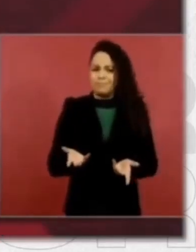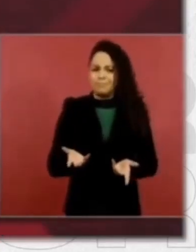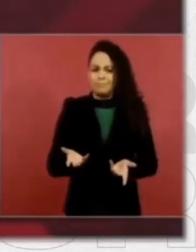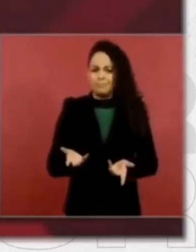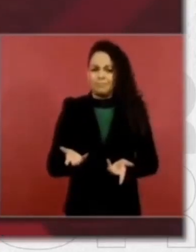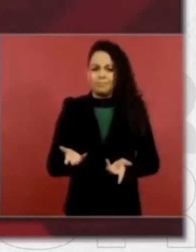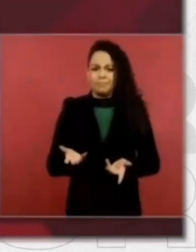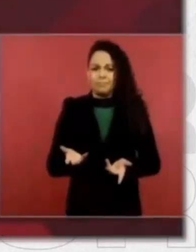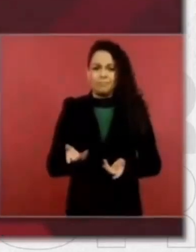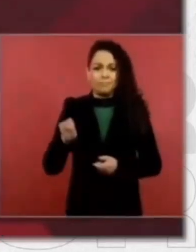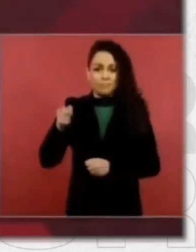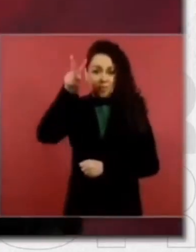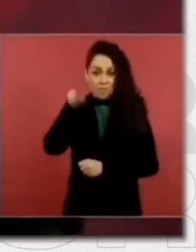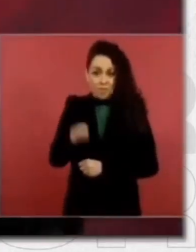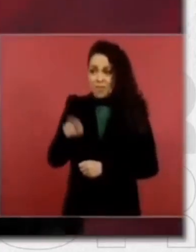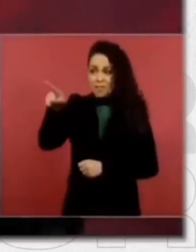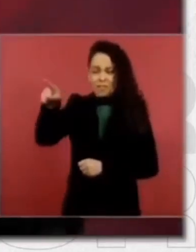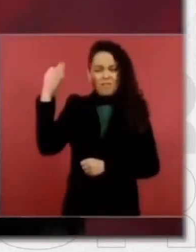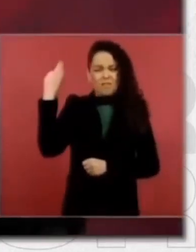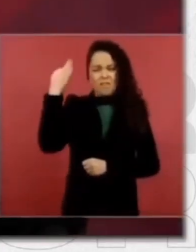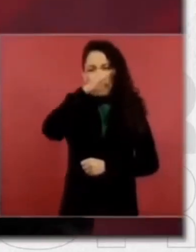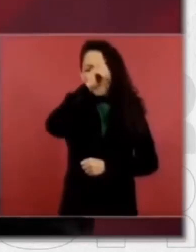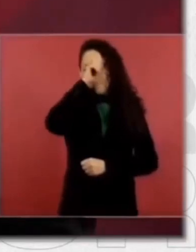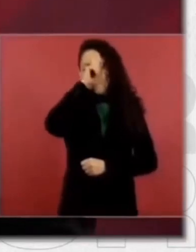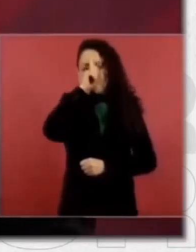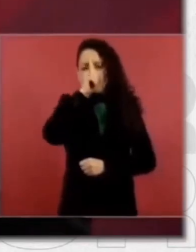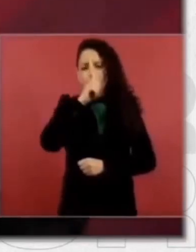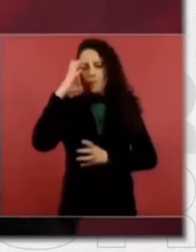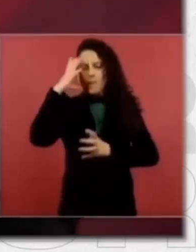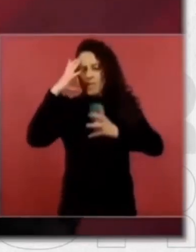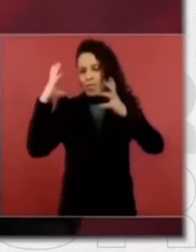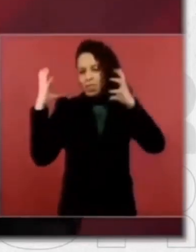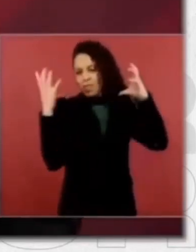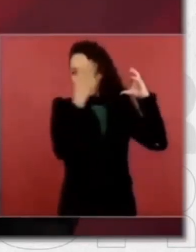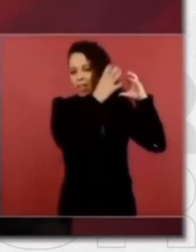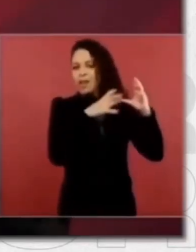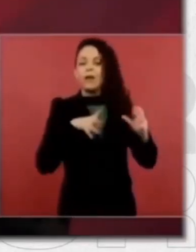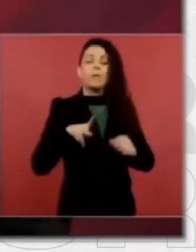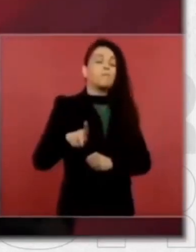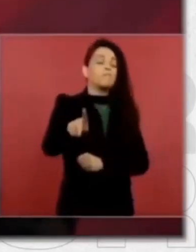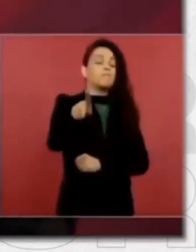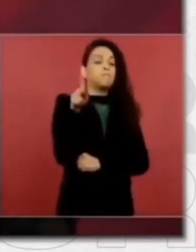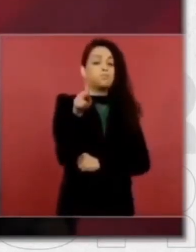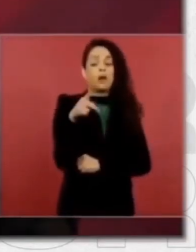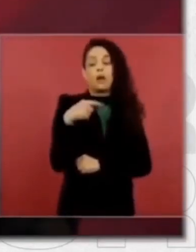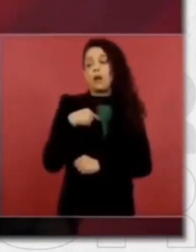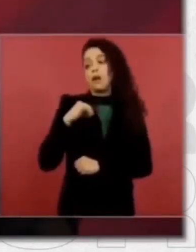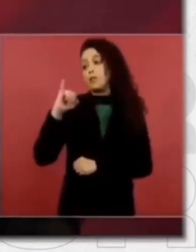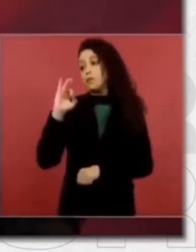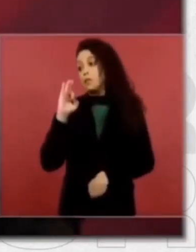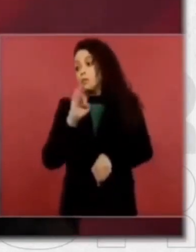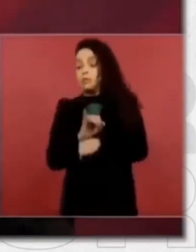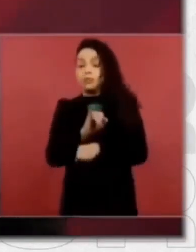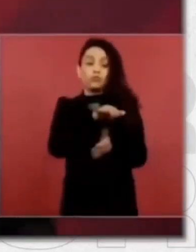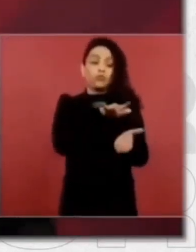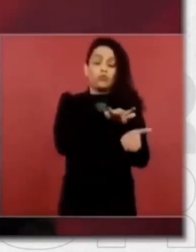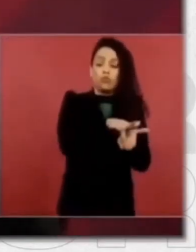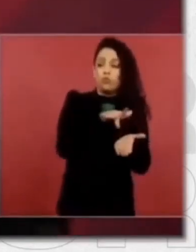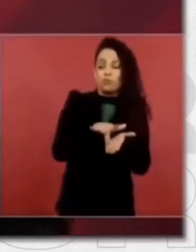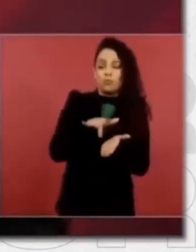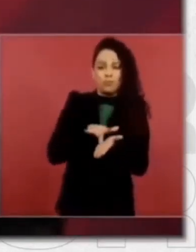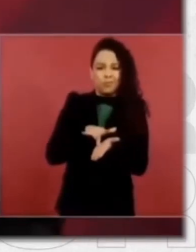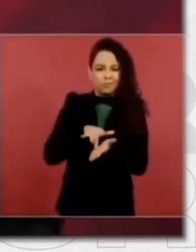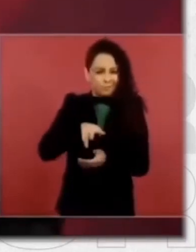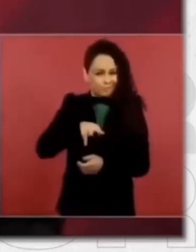con la apariencia, ¿no?, de que se lucha por una causa justa, cuando en